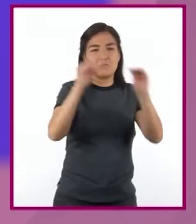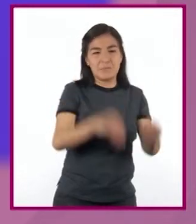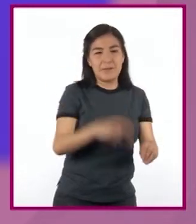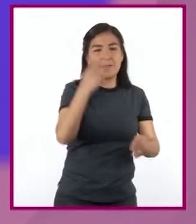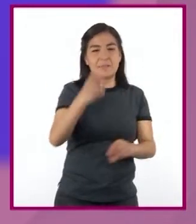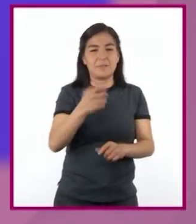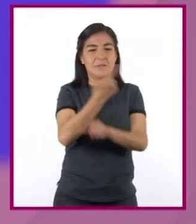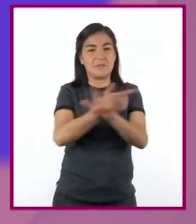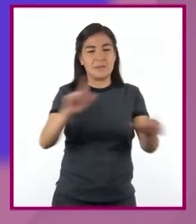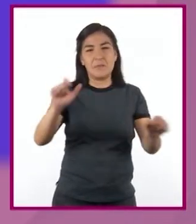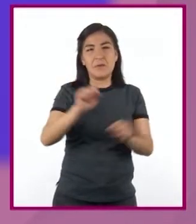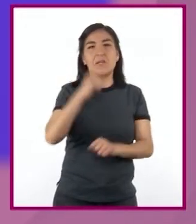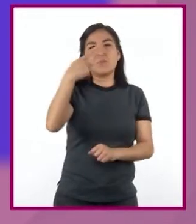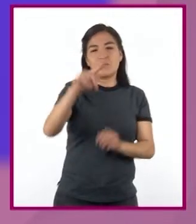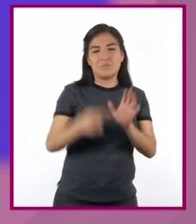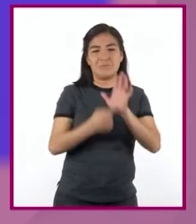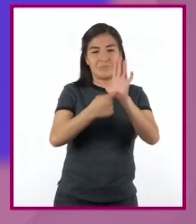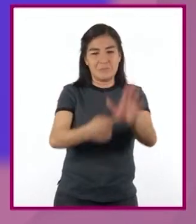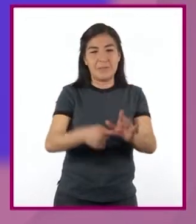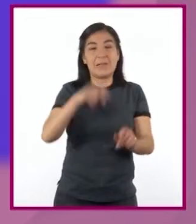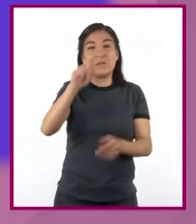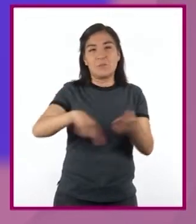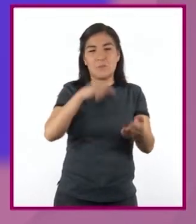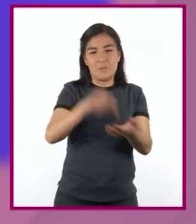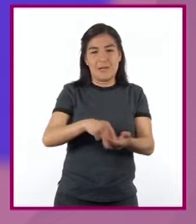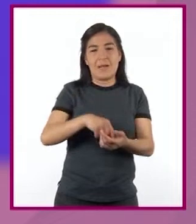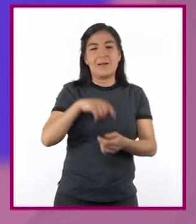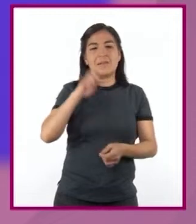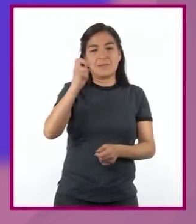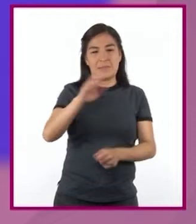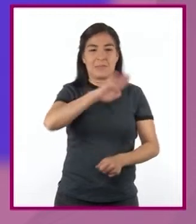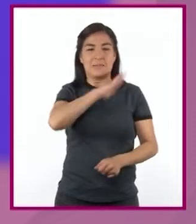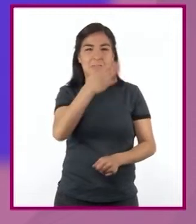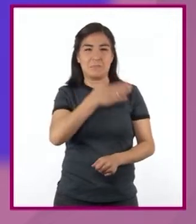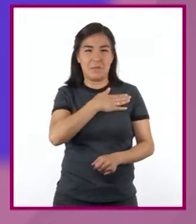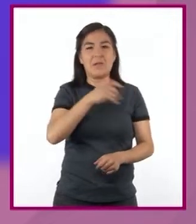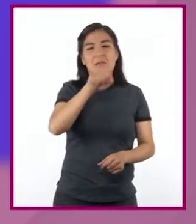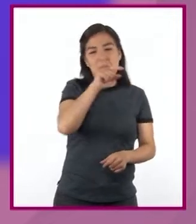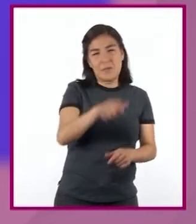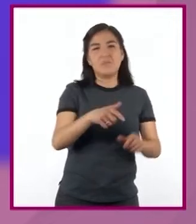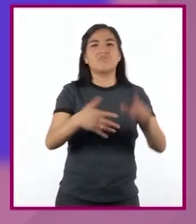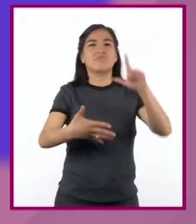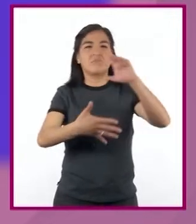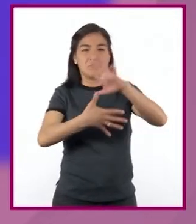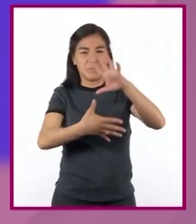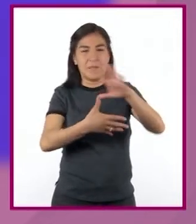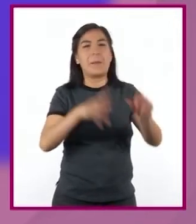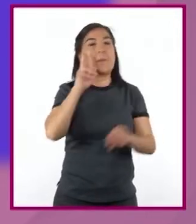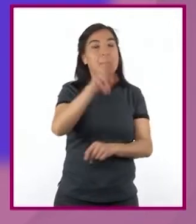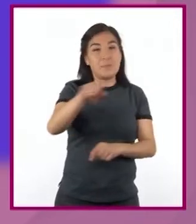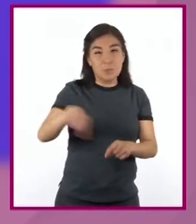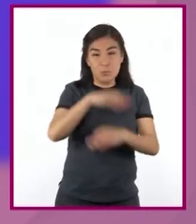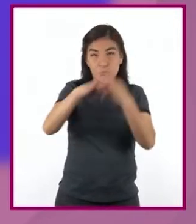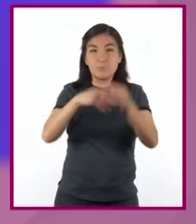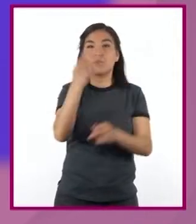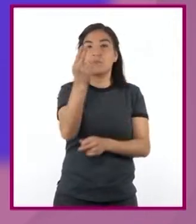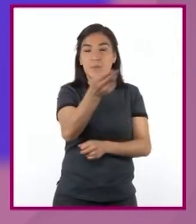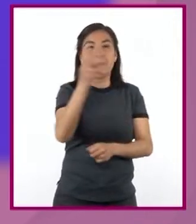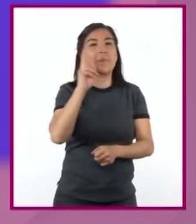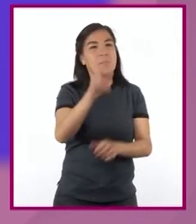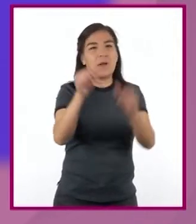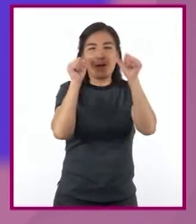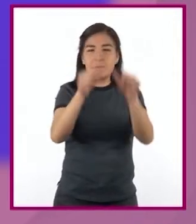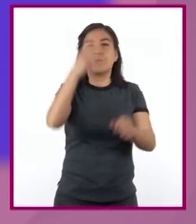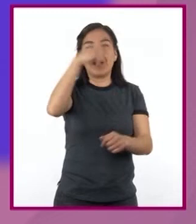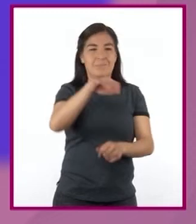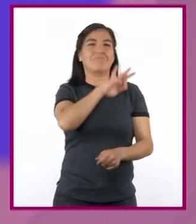las colonias de España en América? Pongan atención al desarrollo de la sesión y así las podrán